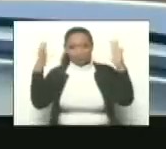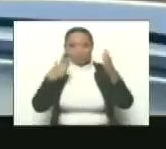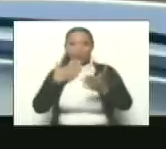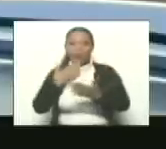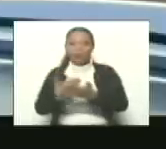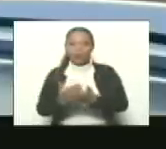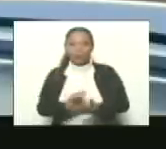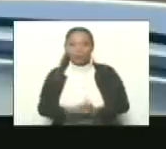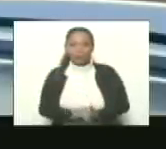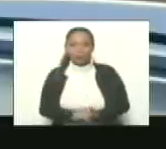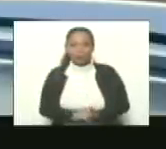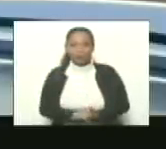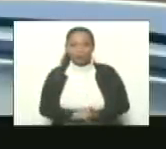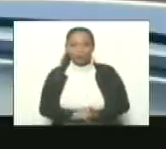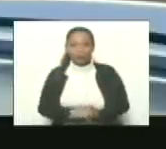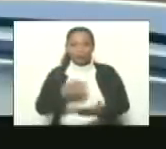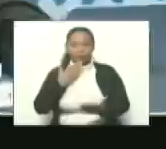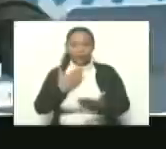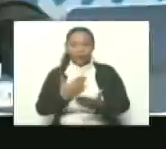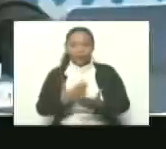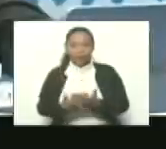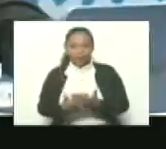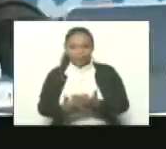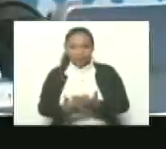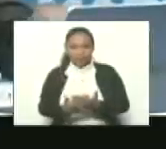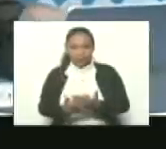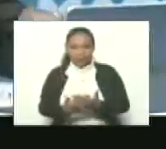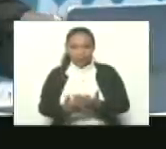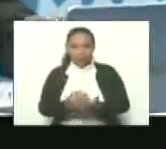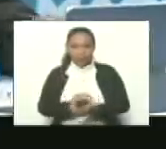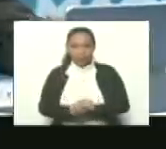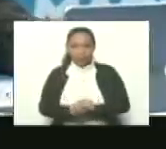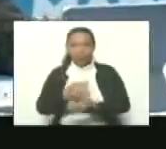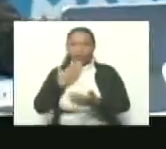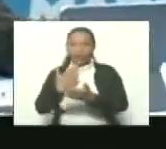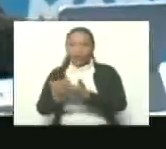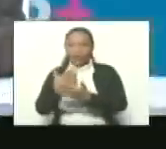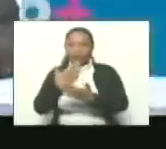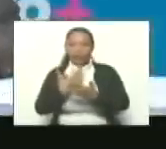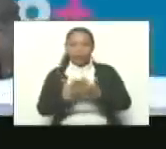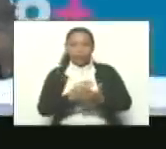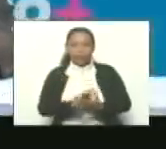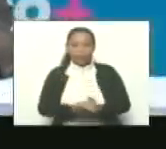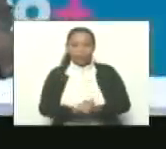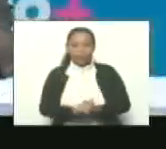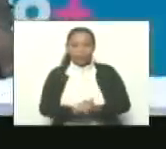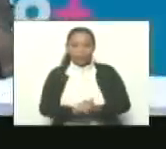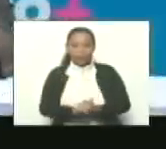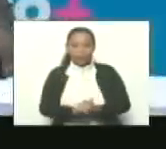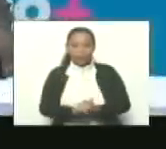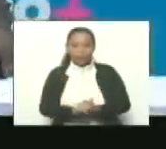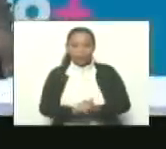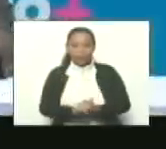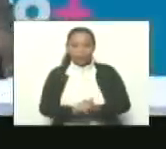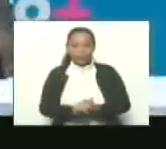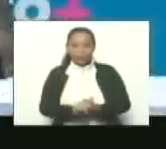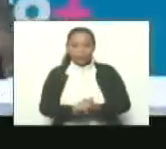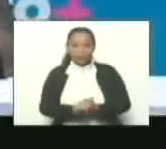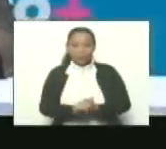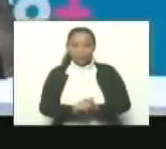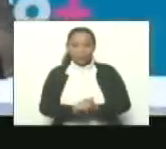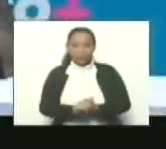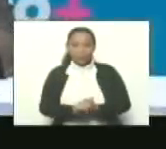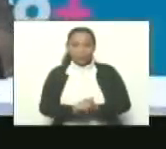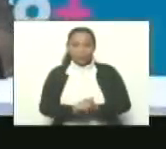Gracias. Muchas gracias. Sucra. Gracias, muchas gracias. Gazán,